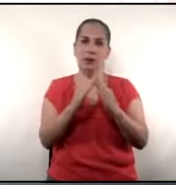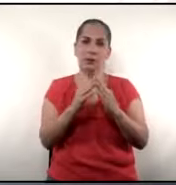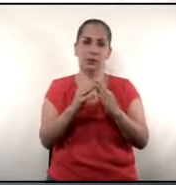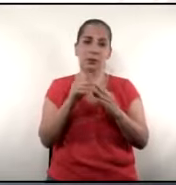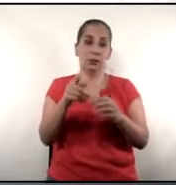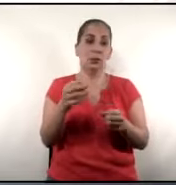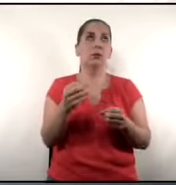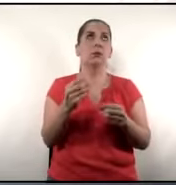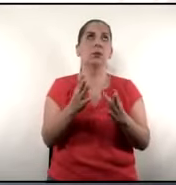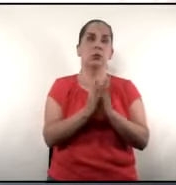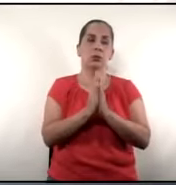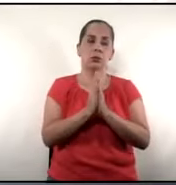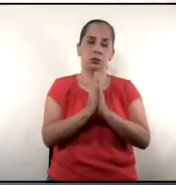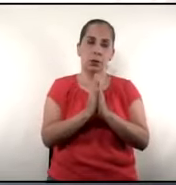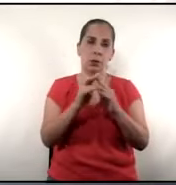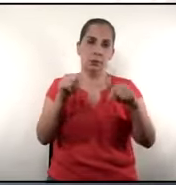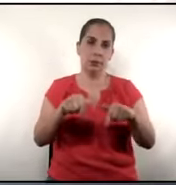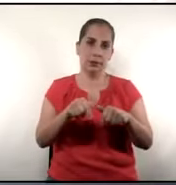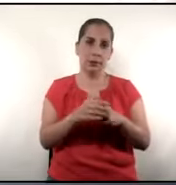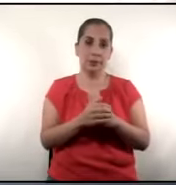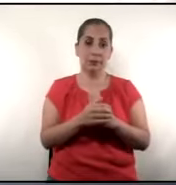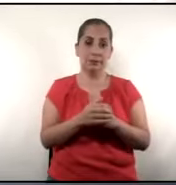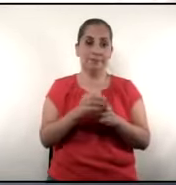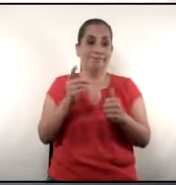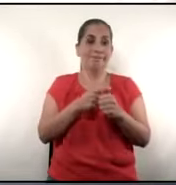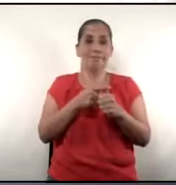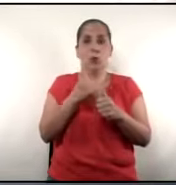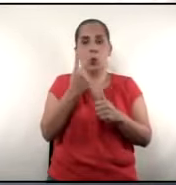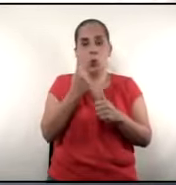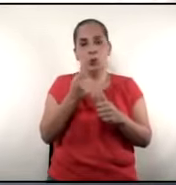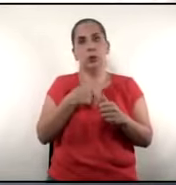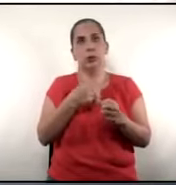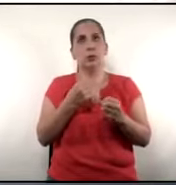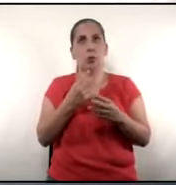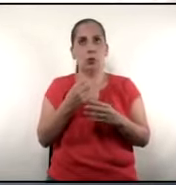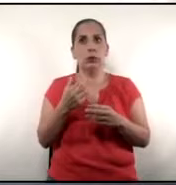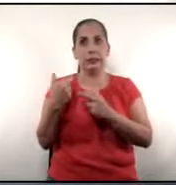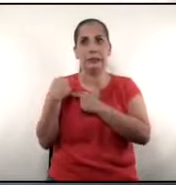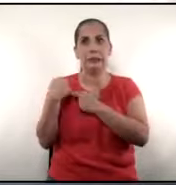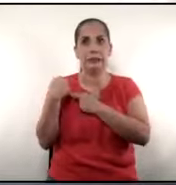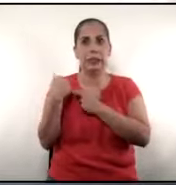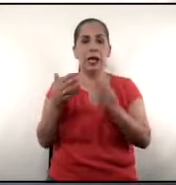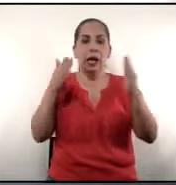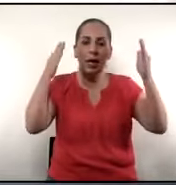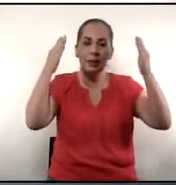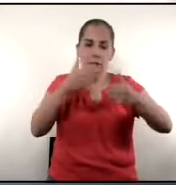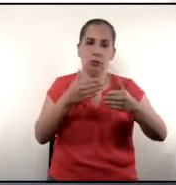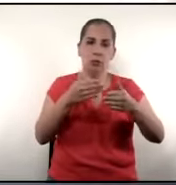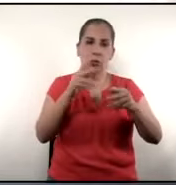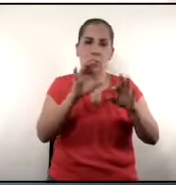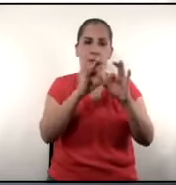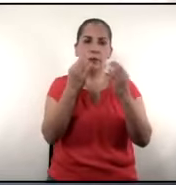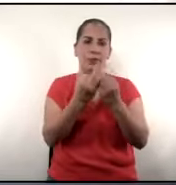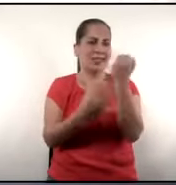muchos clamores en este sector y para empezar uno que es casi que una tarea, la atención a familias en pobreza